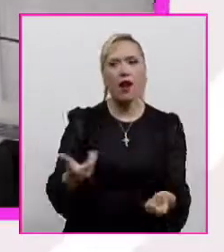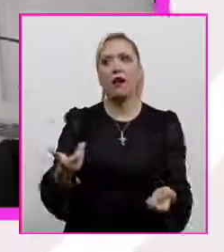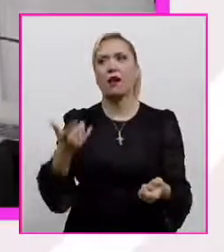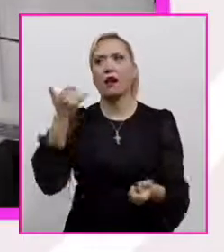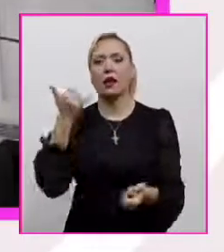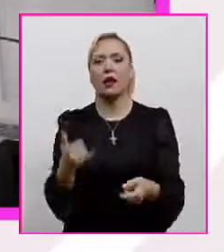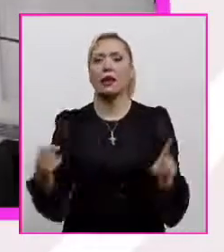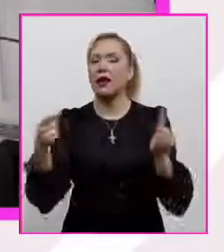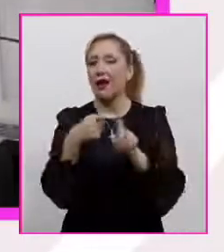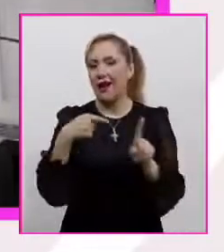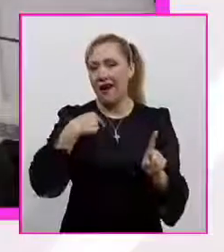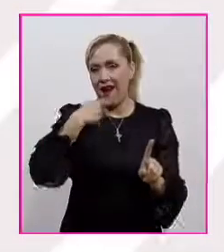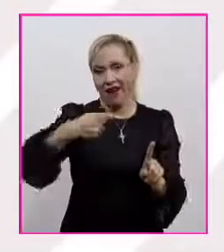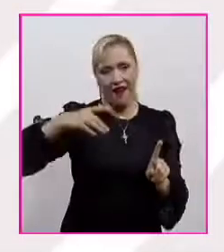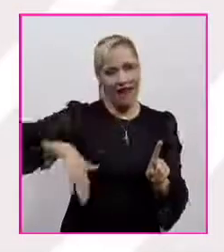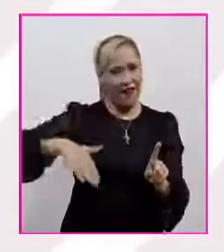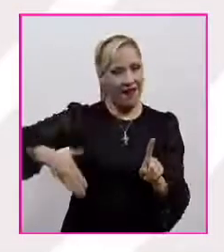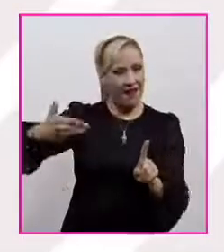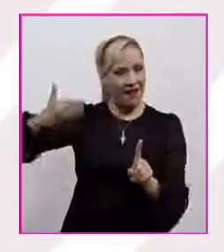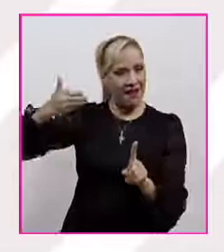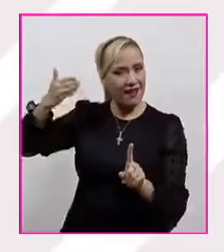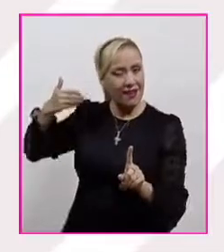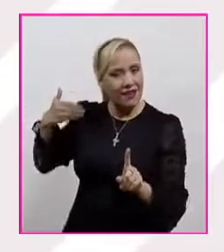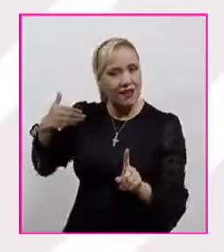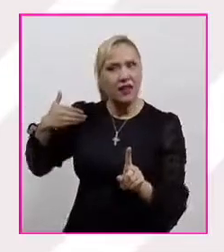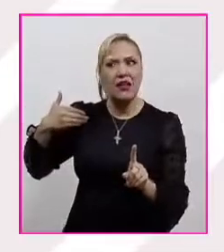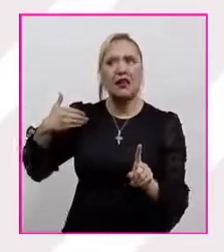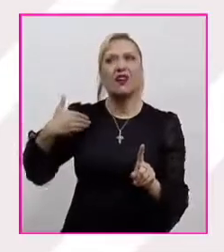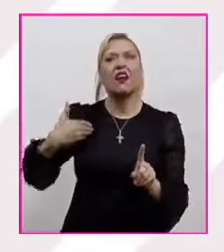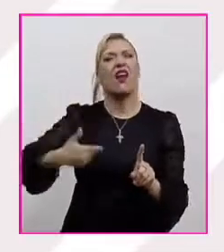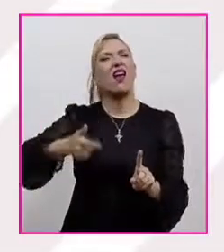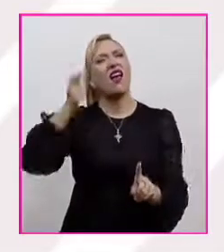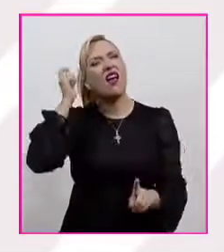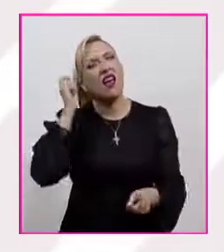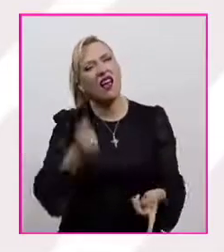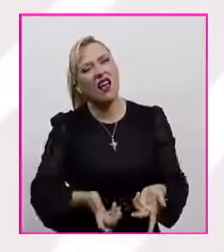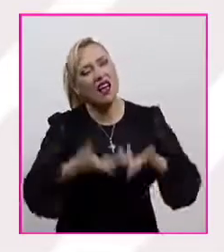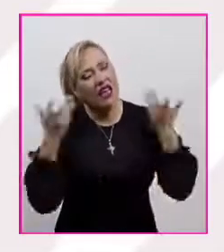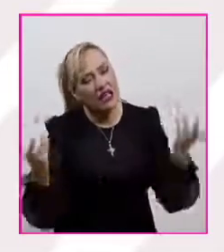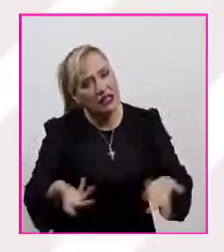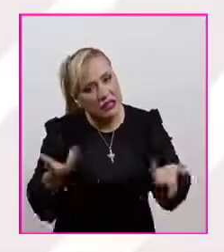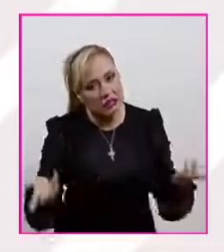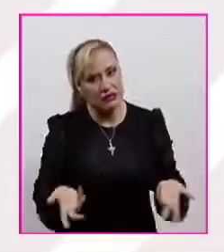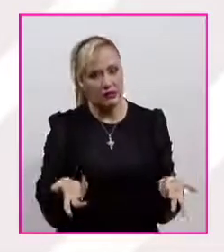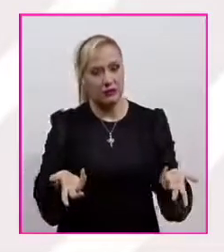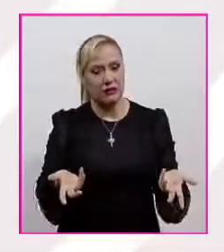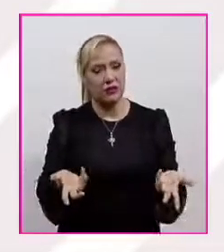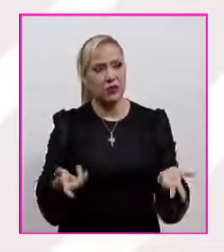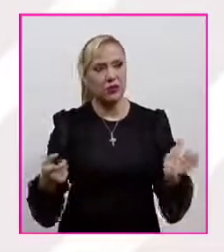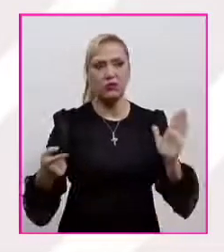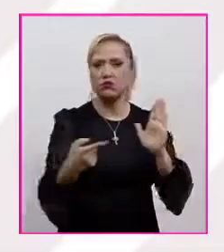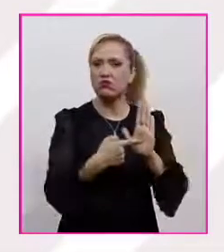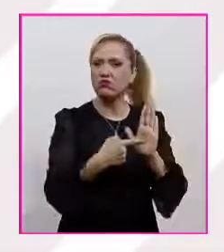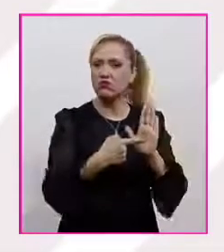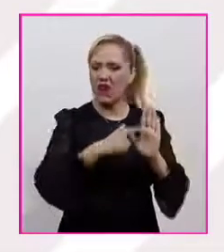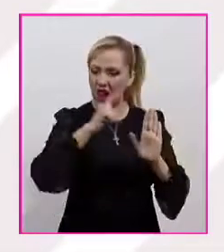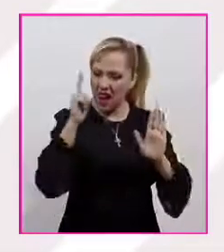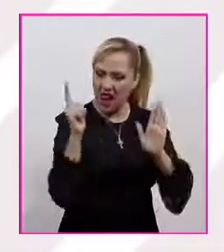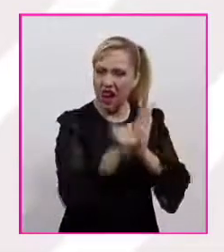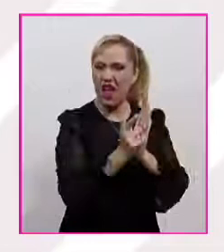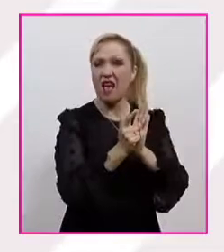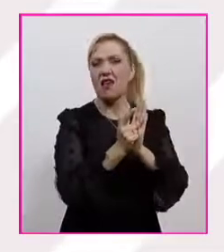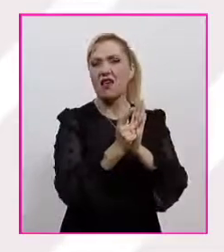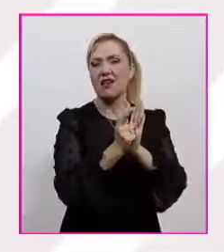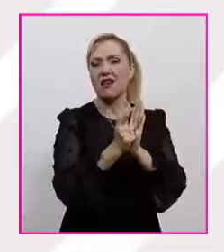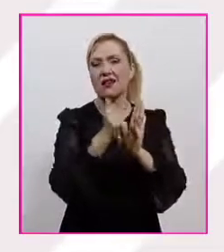punto, y como lo he mencionado anteriormente, ¿qué tanto el darle también un peso a la ley y dejar de